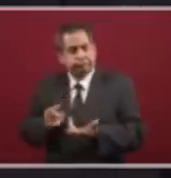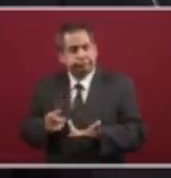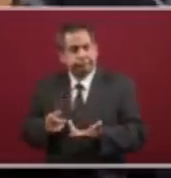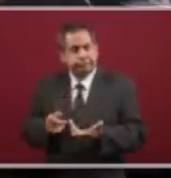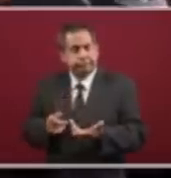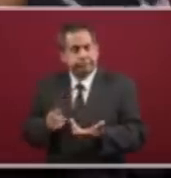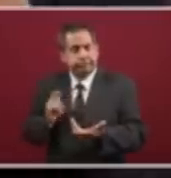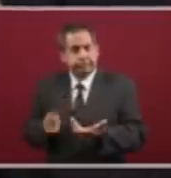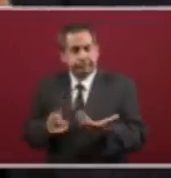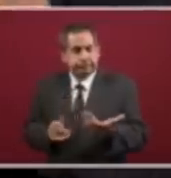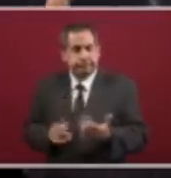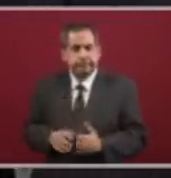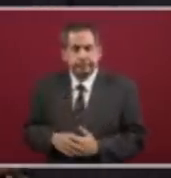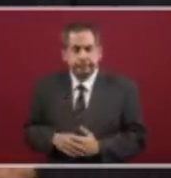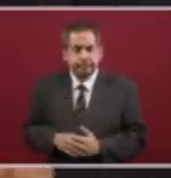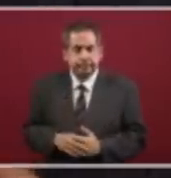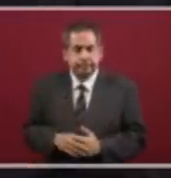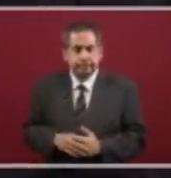qué sé